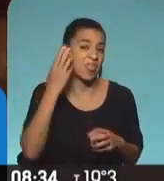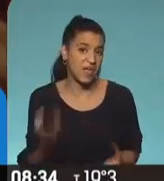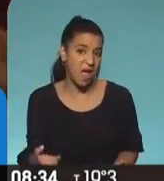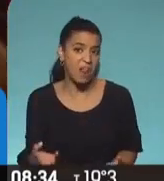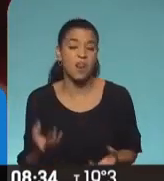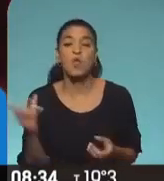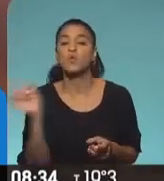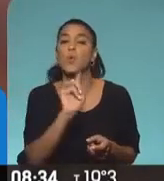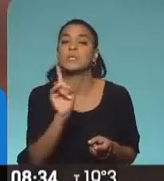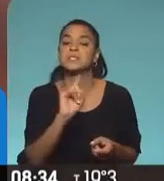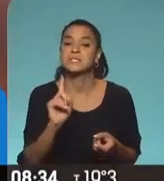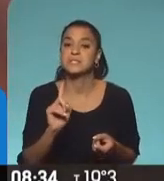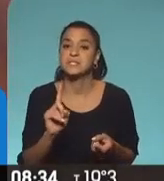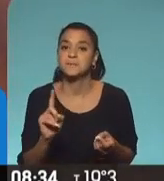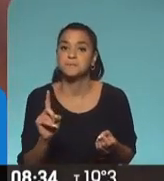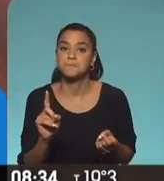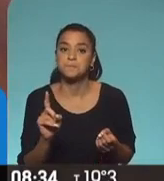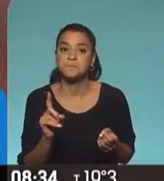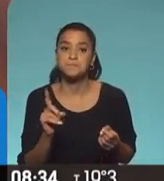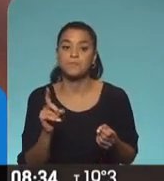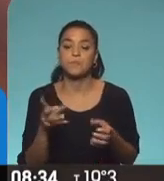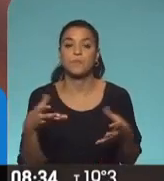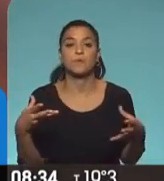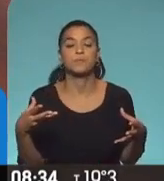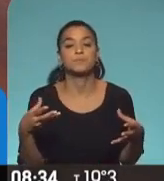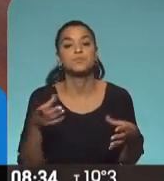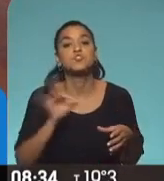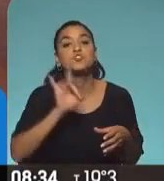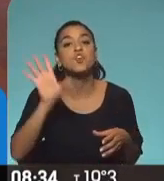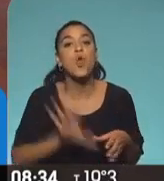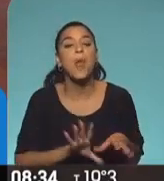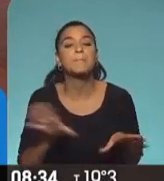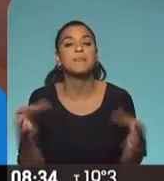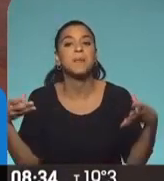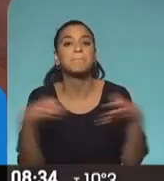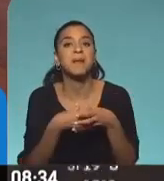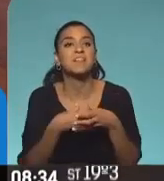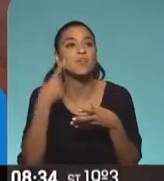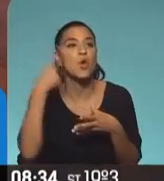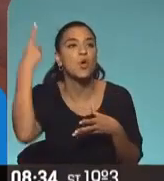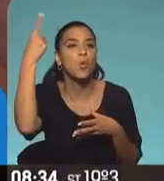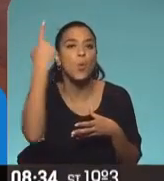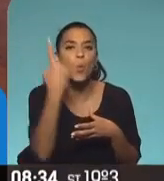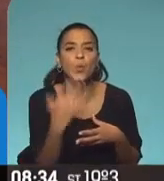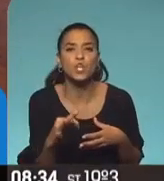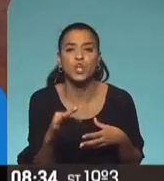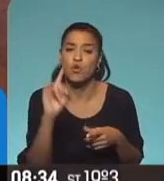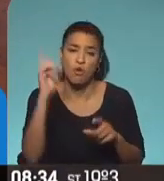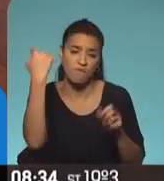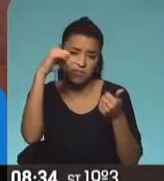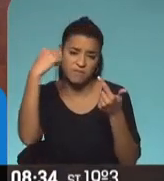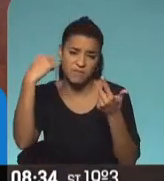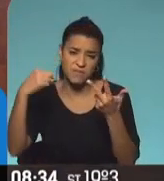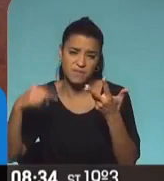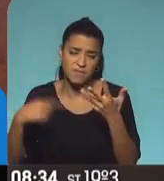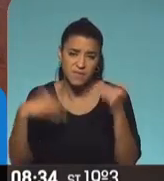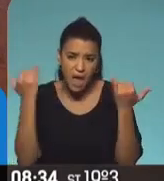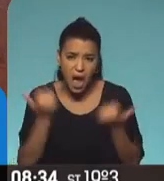decir no estamos hablando de factores que hablan solamente de un partido de una ideología es muy diversa